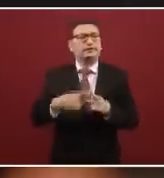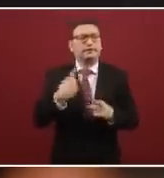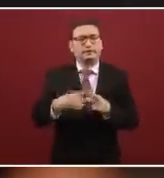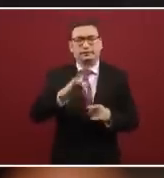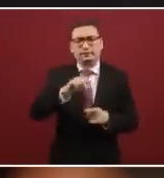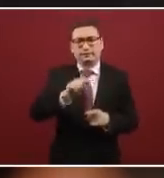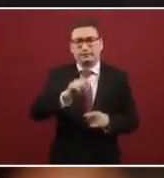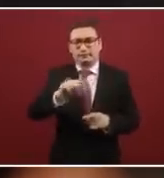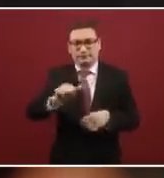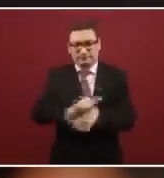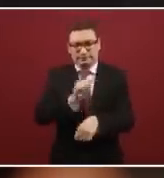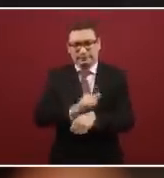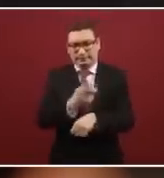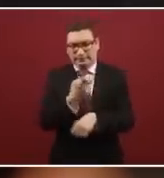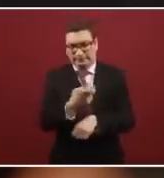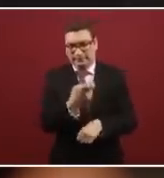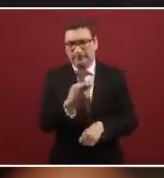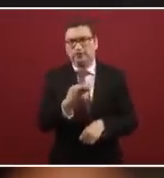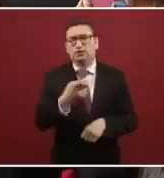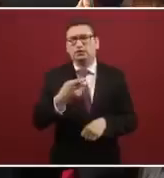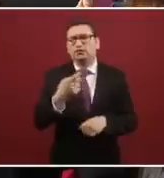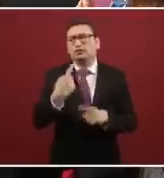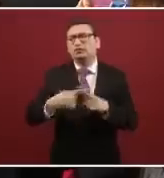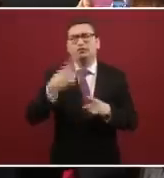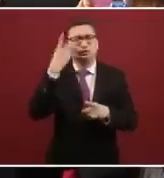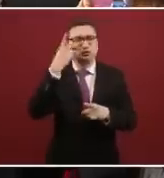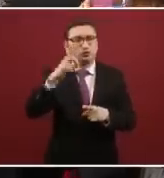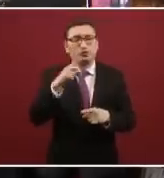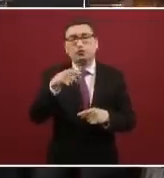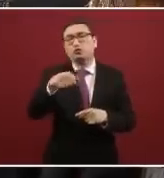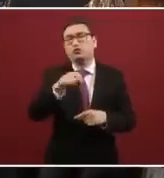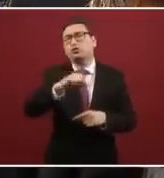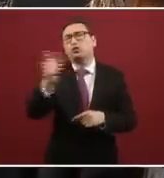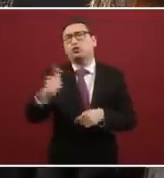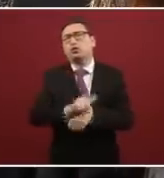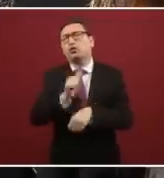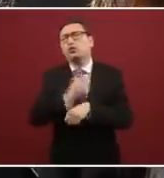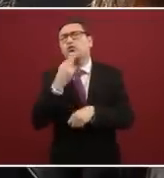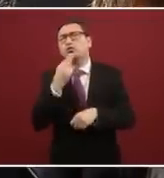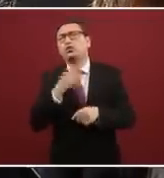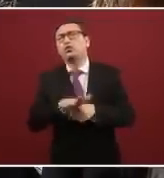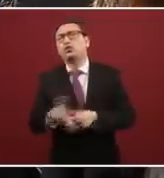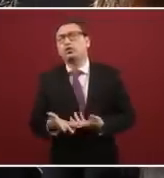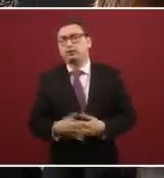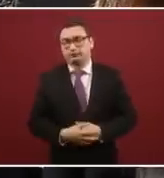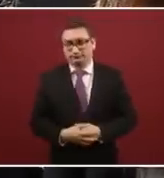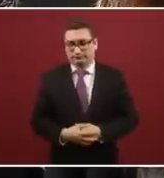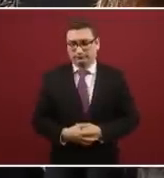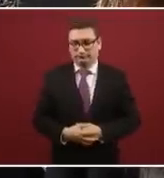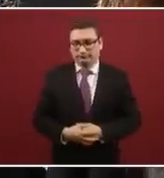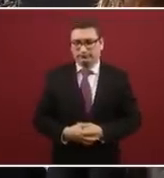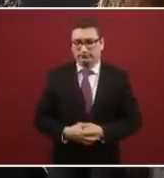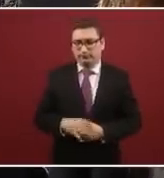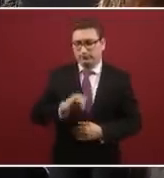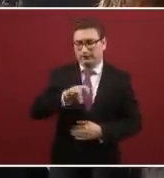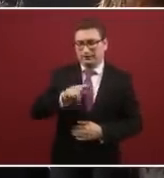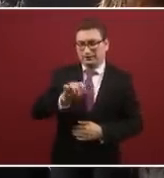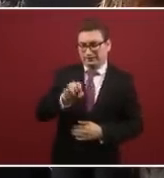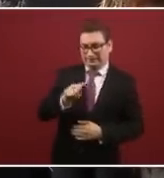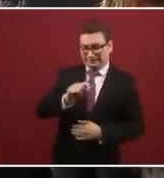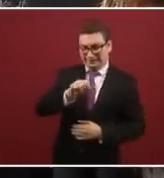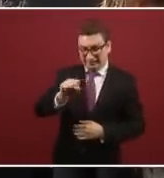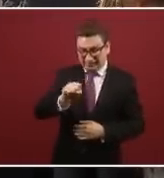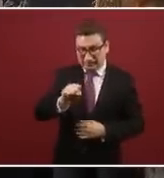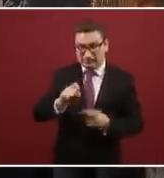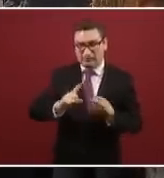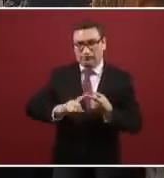Jettas, presidente, y qué otros coches utiliza para trasladarse, por favor. Pues nada más los Jettas